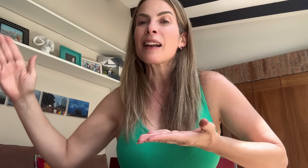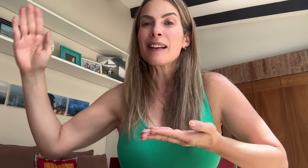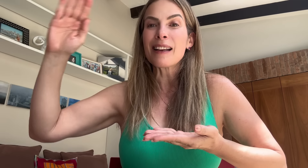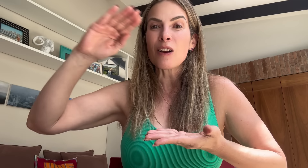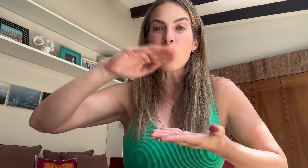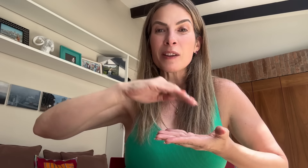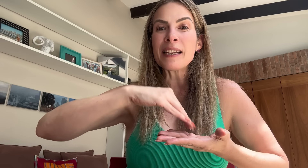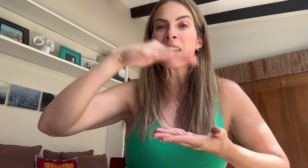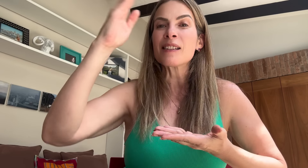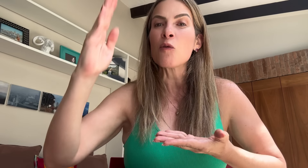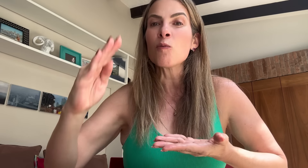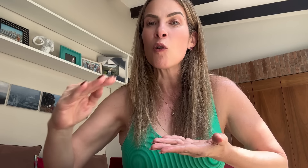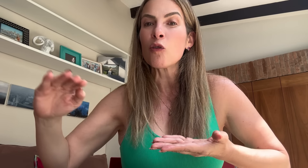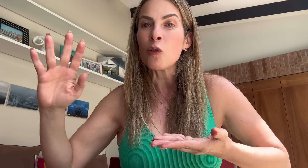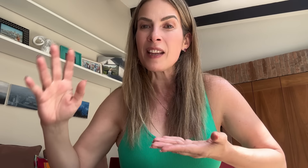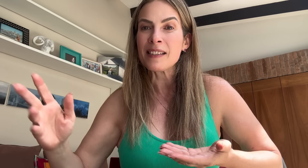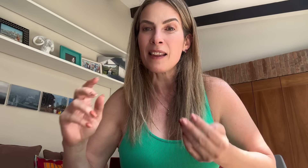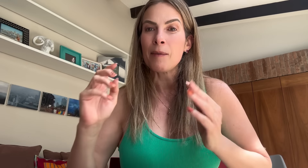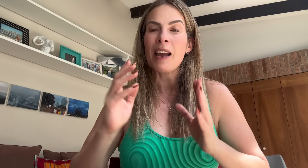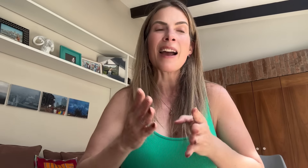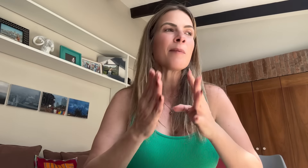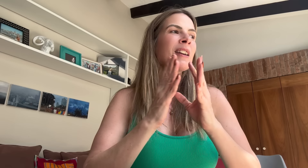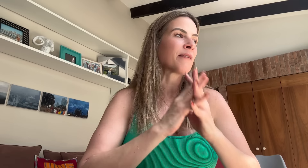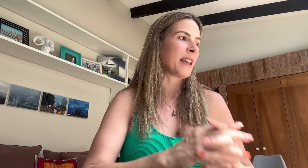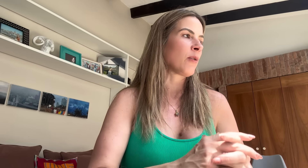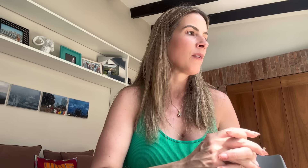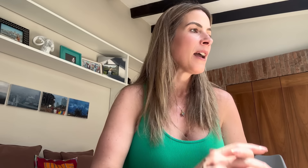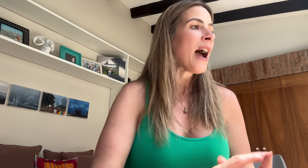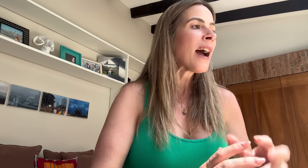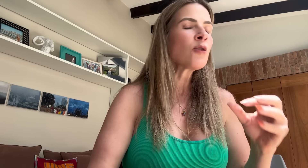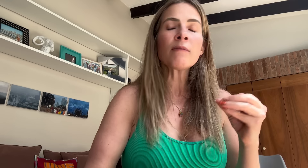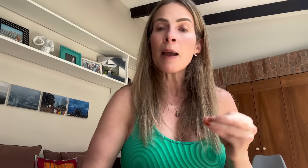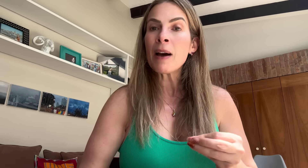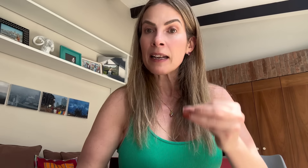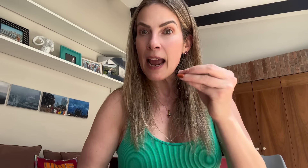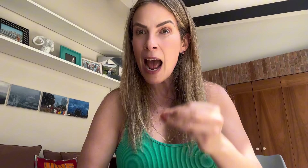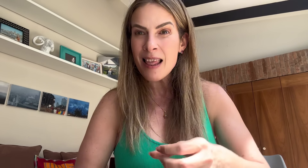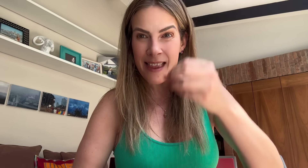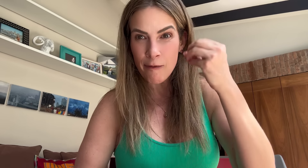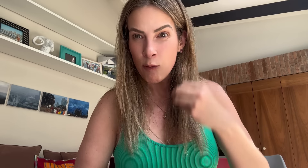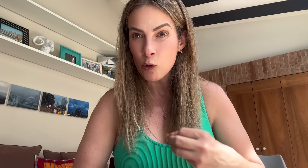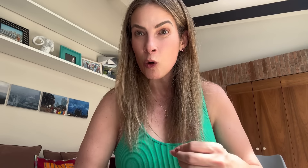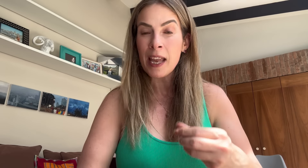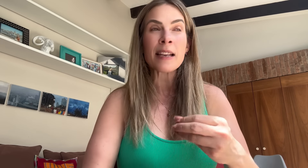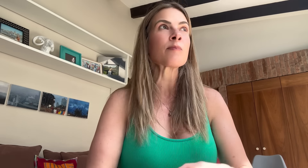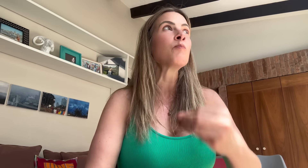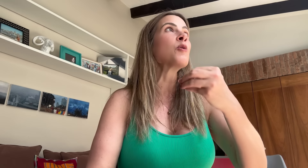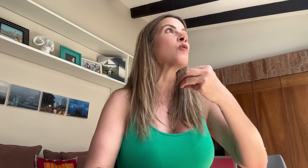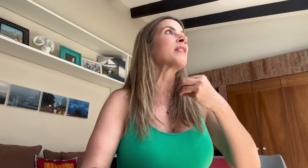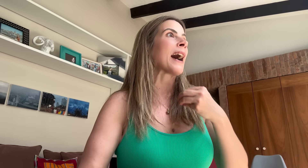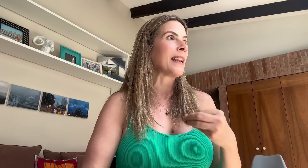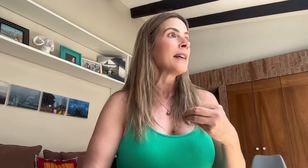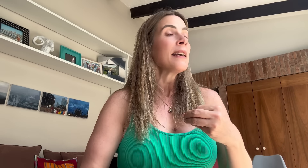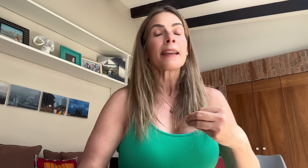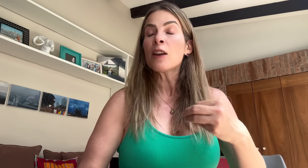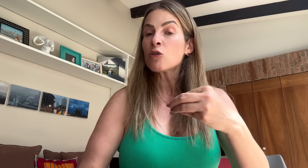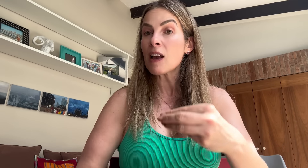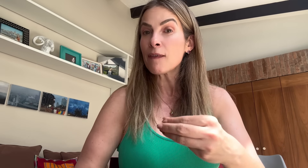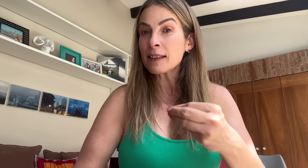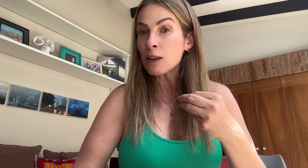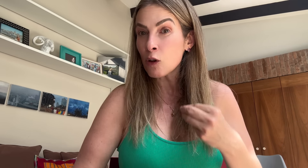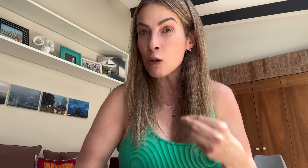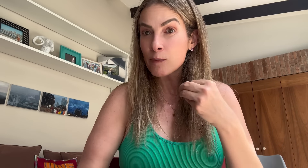elevar cortinas de humo donde se debe. ¿A qué me refiero? Hay un tema real de fondo que es brutal, que